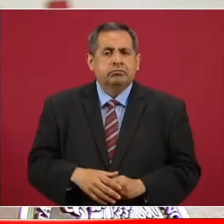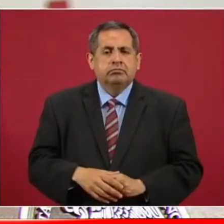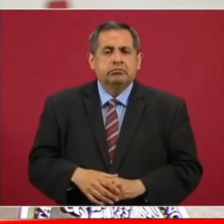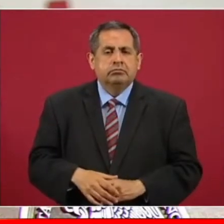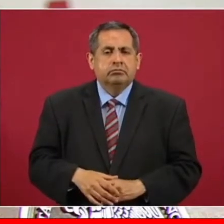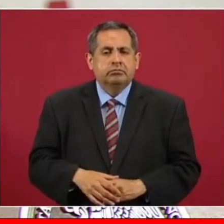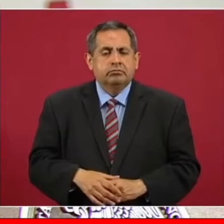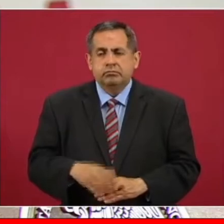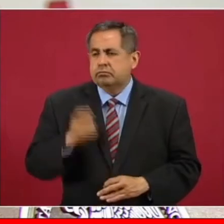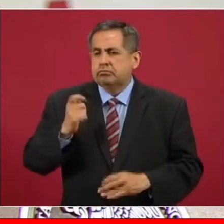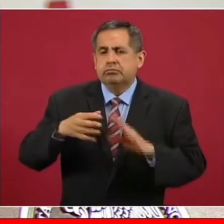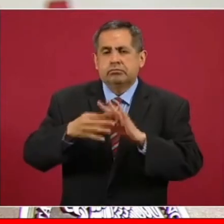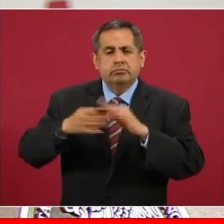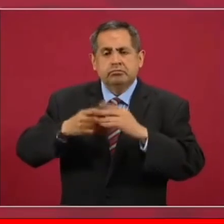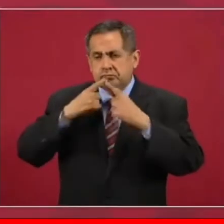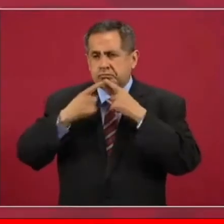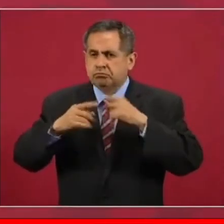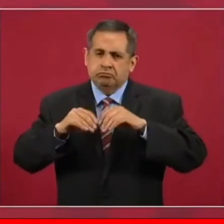lo que se tiene